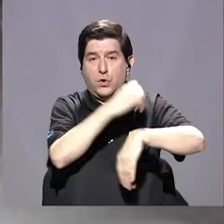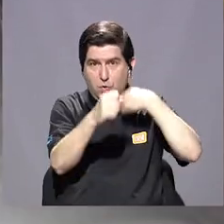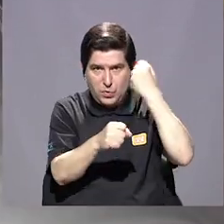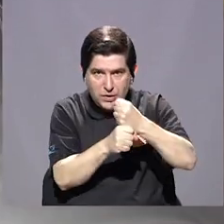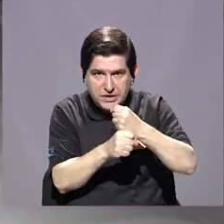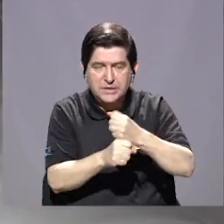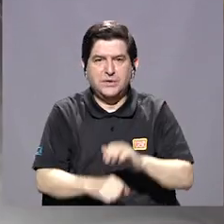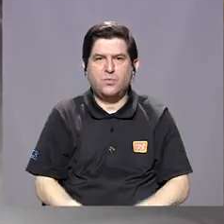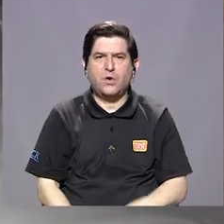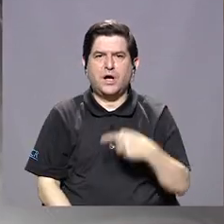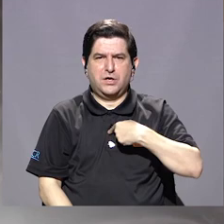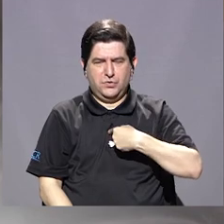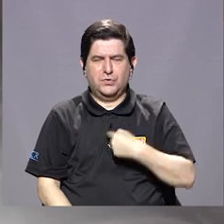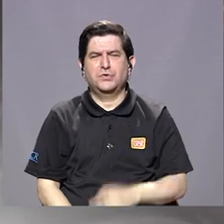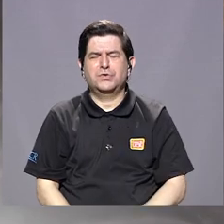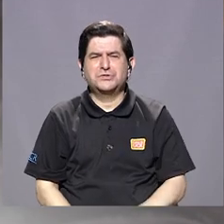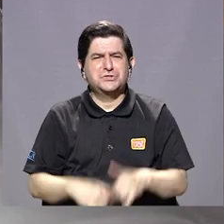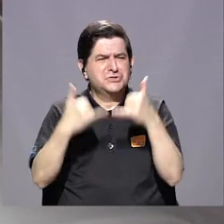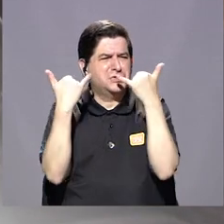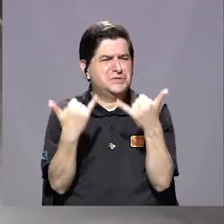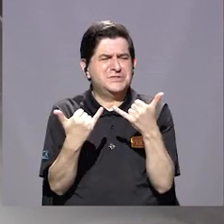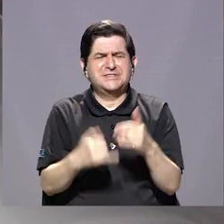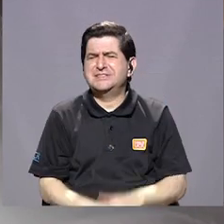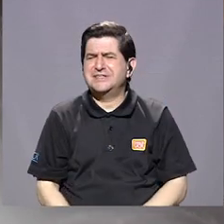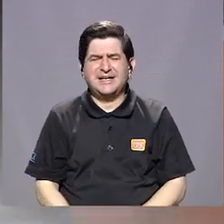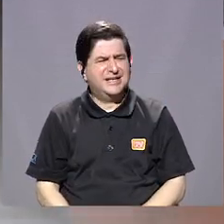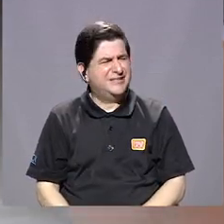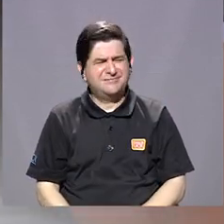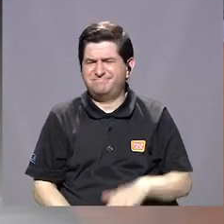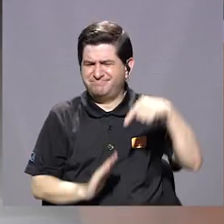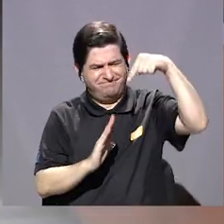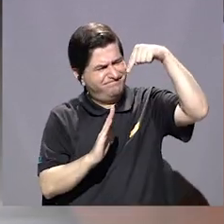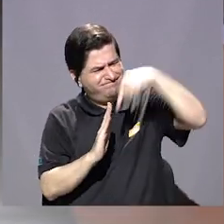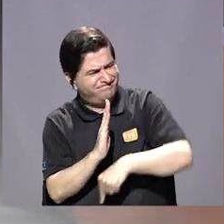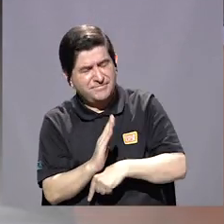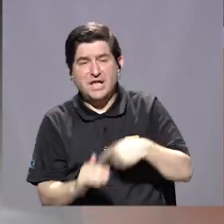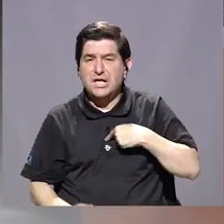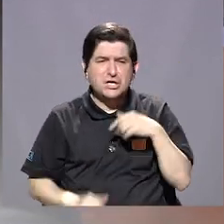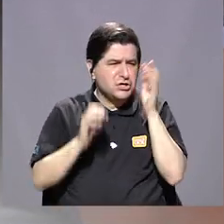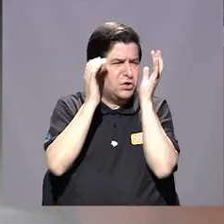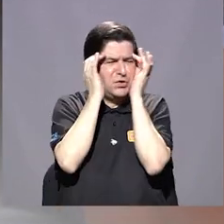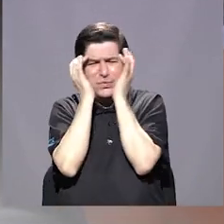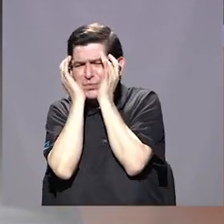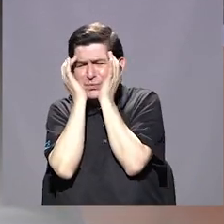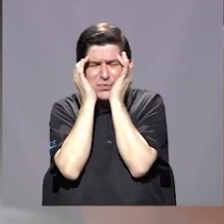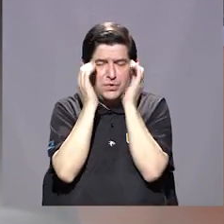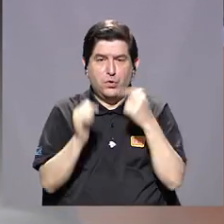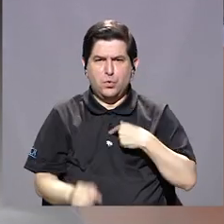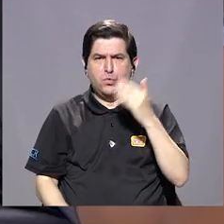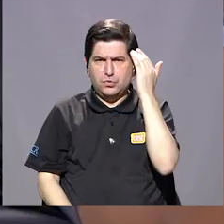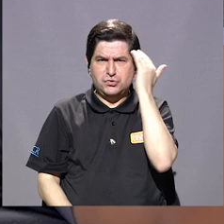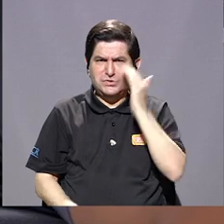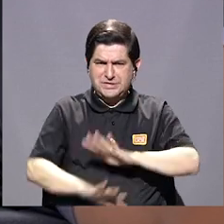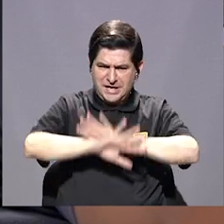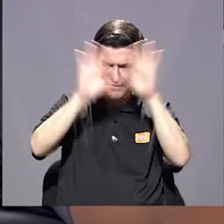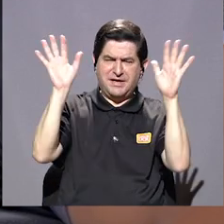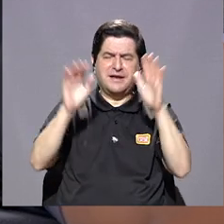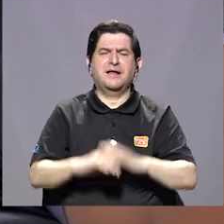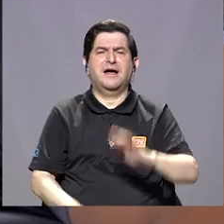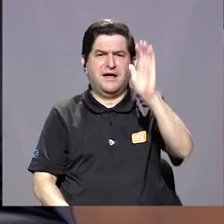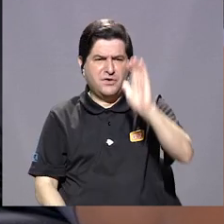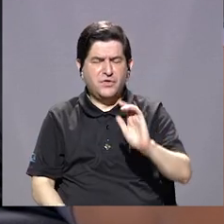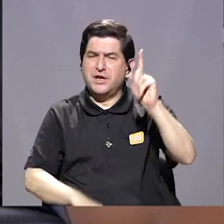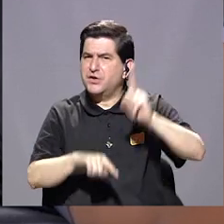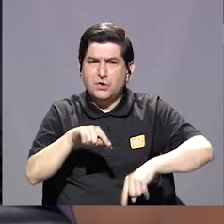que toco fondo y, sí. y me desespero, porque cuando uno tiene muy claro qué es lo que quiere desde pequeño y no